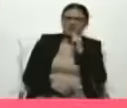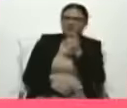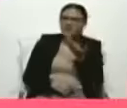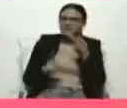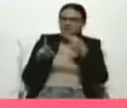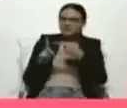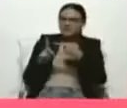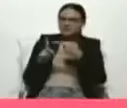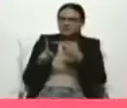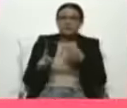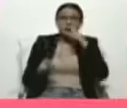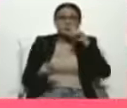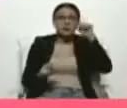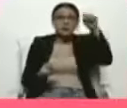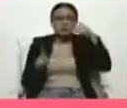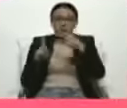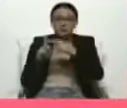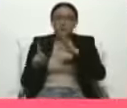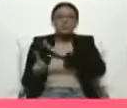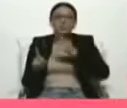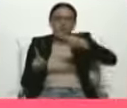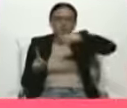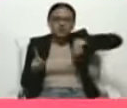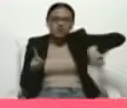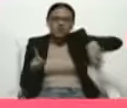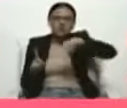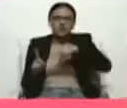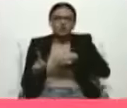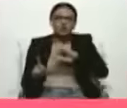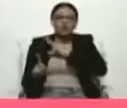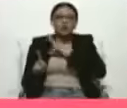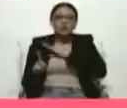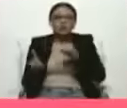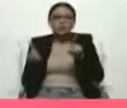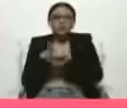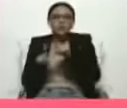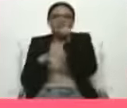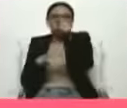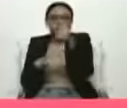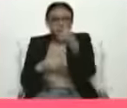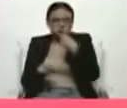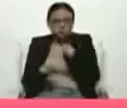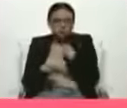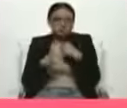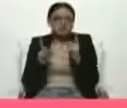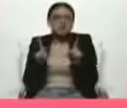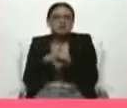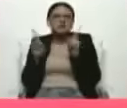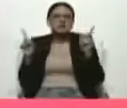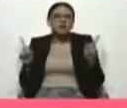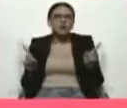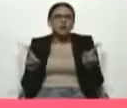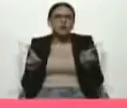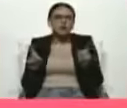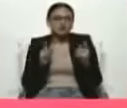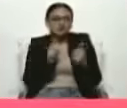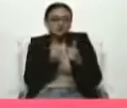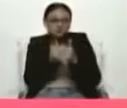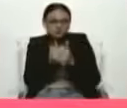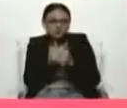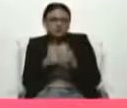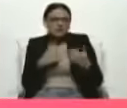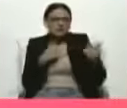que es de nosotros, que es igualito que usted, que usted, que usted. Por eso la canción, Chávez eres tú, Chávez soy